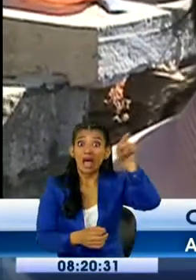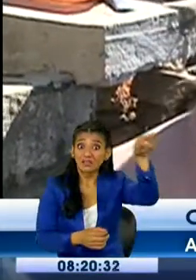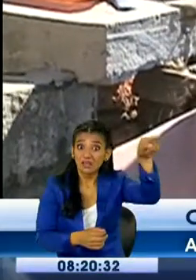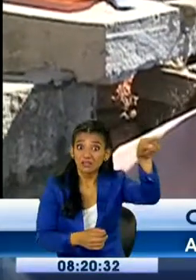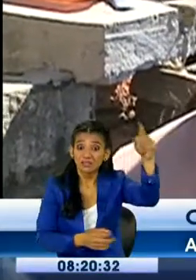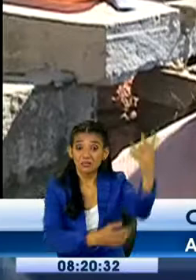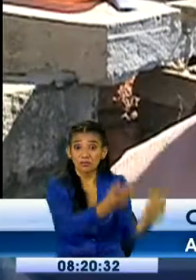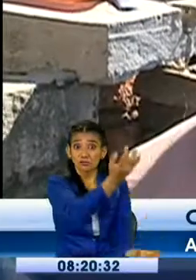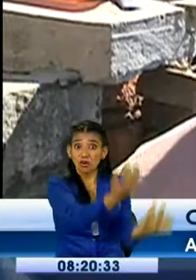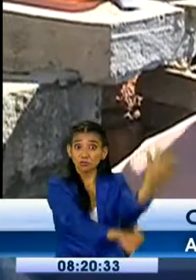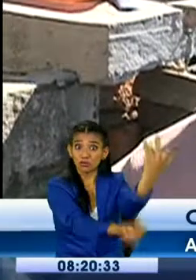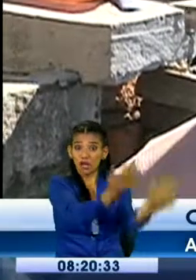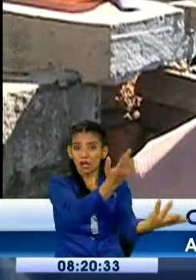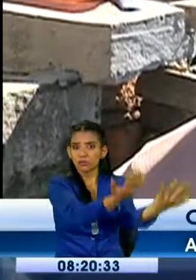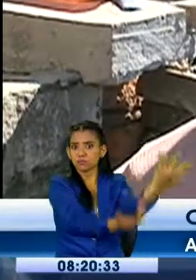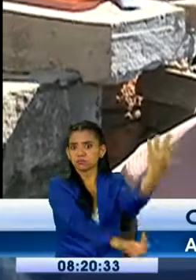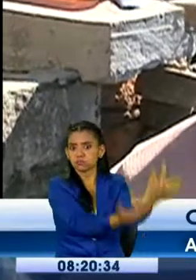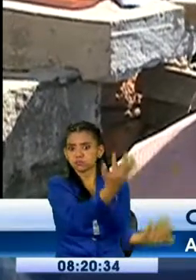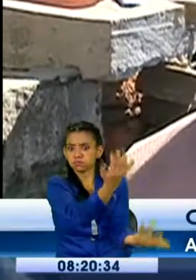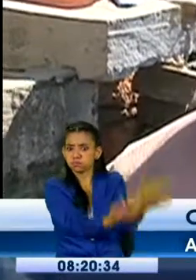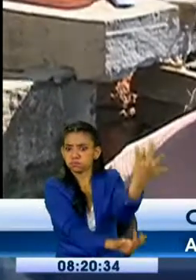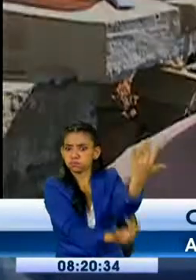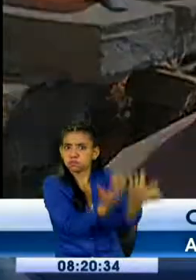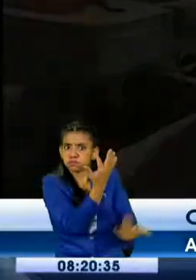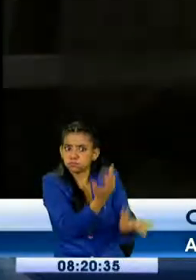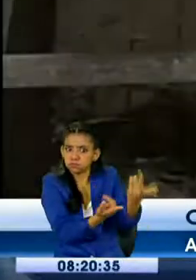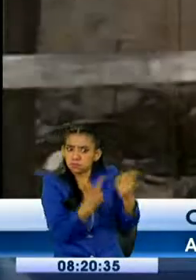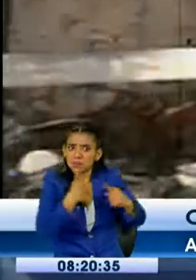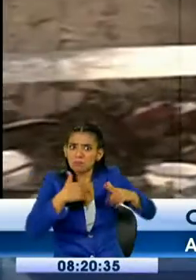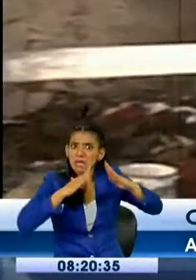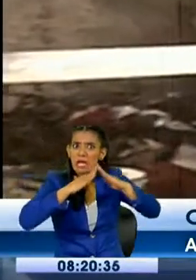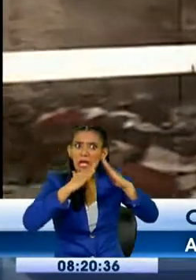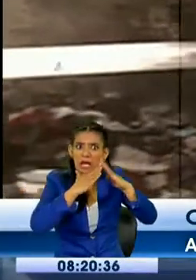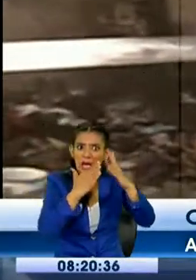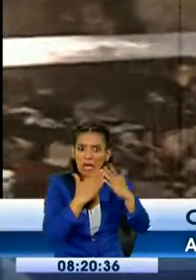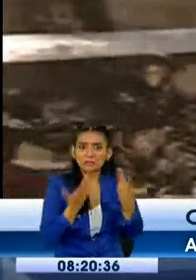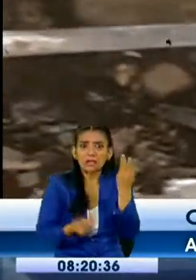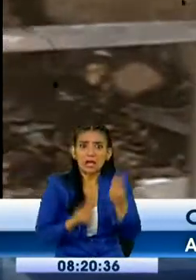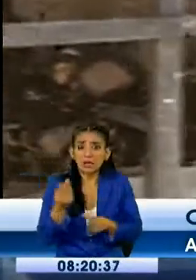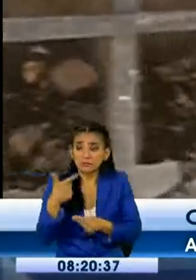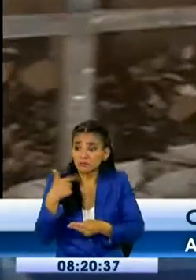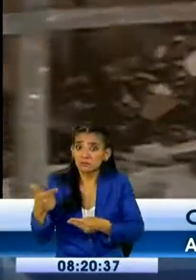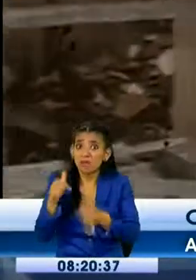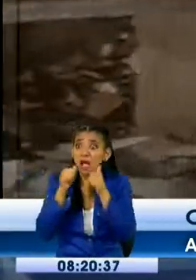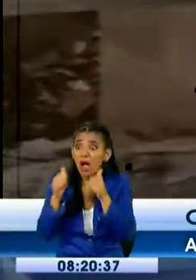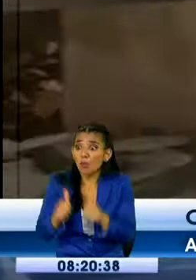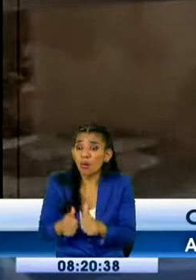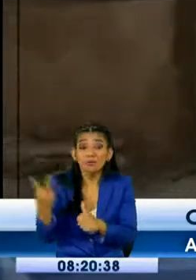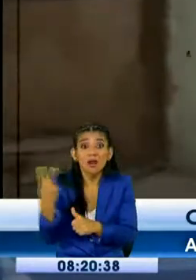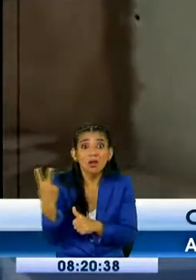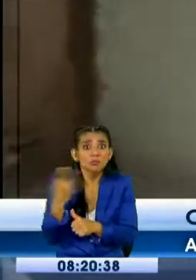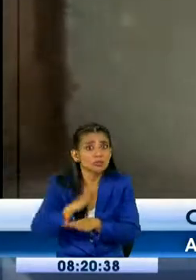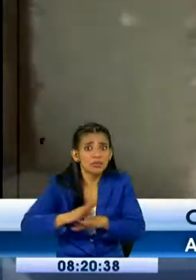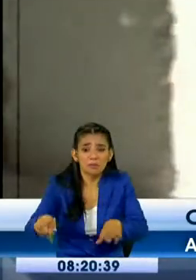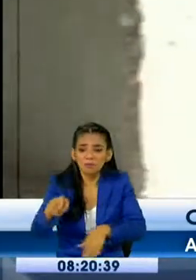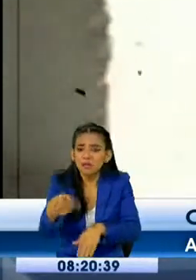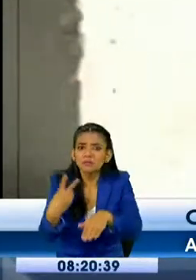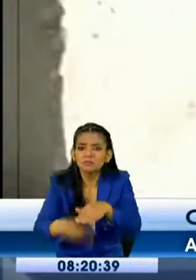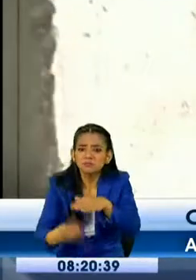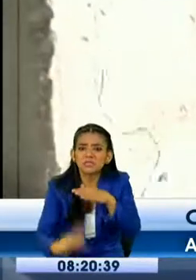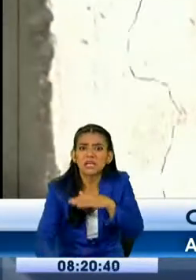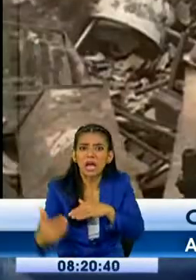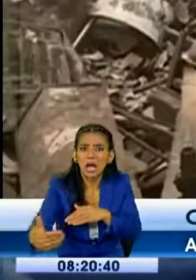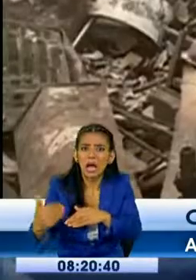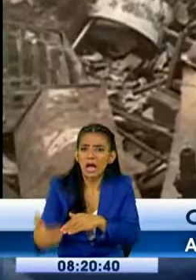atrás del bosque emprendido y ya comenzaba a acercarse y botamos agua con mi abuelita porque estábamos solo las dos y mis